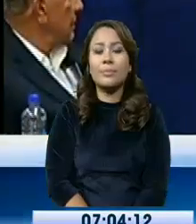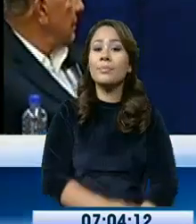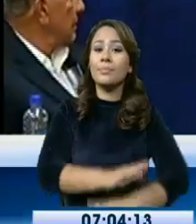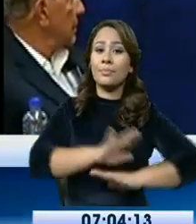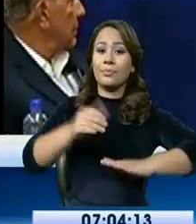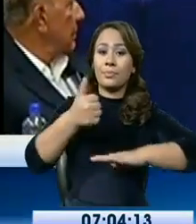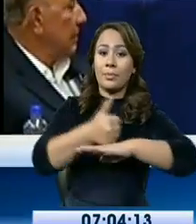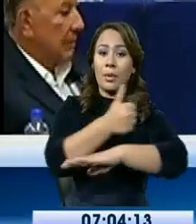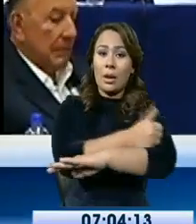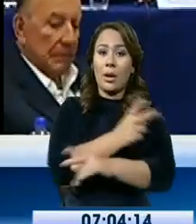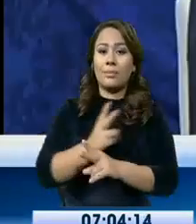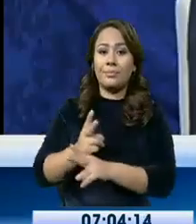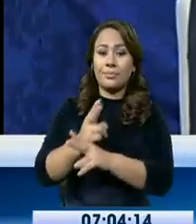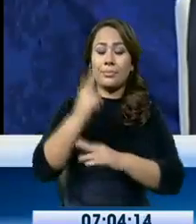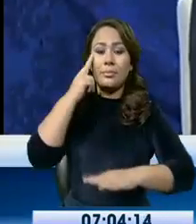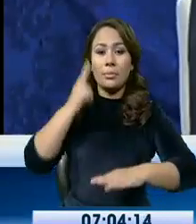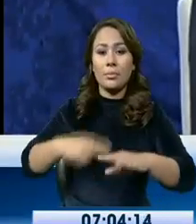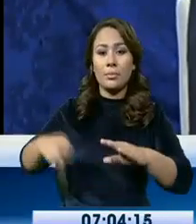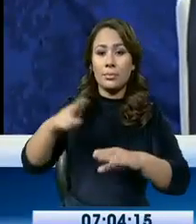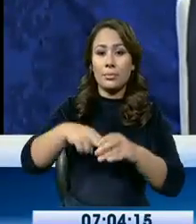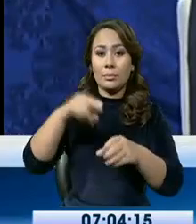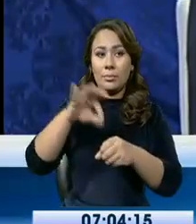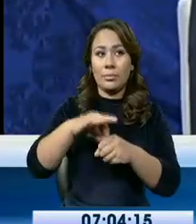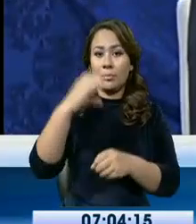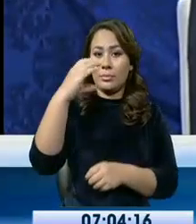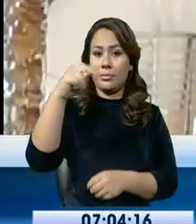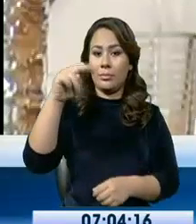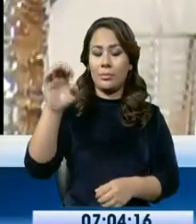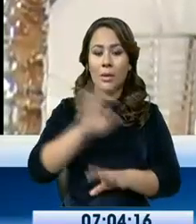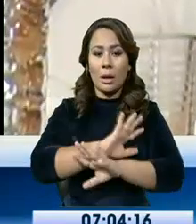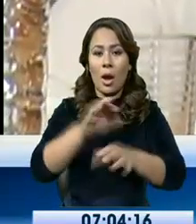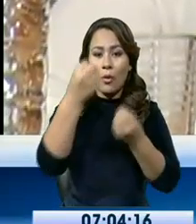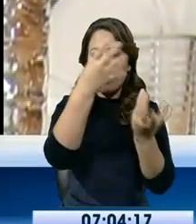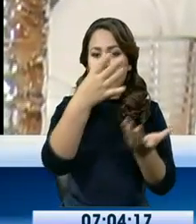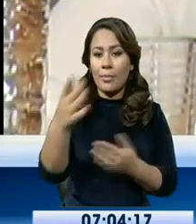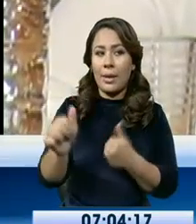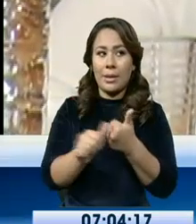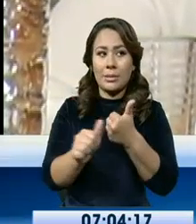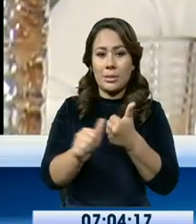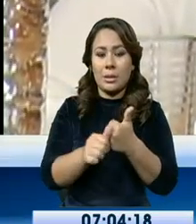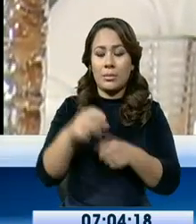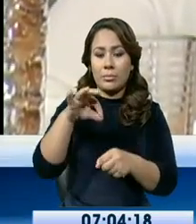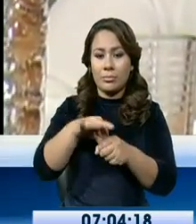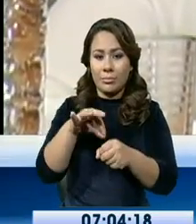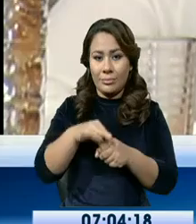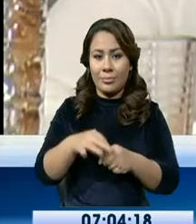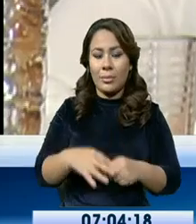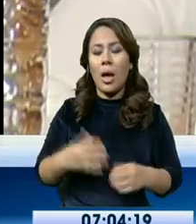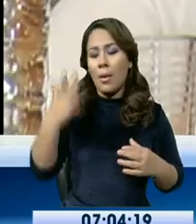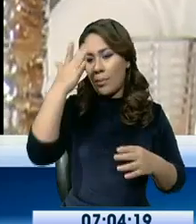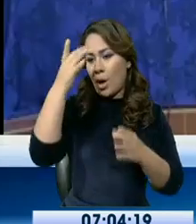Autoridades del Consejo Nacional Electoral del Guayas daban un anuncio de entrada frente a las organizaciones